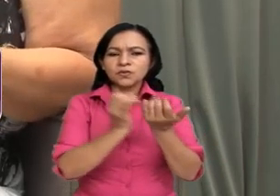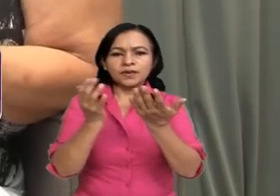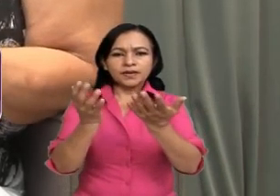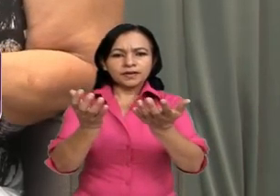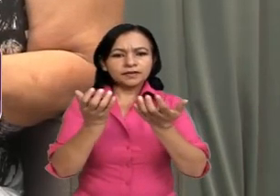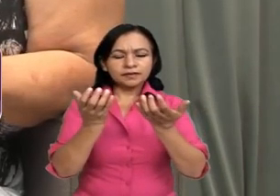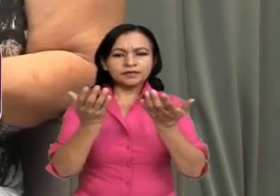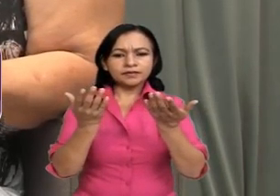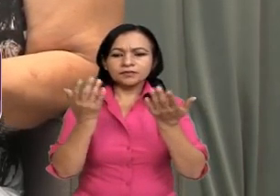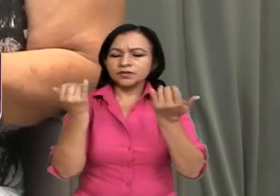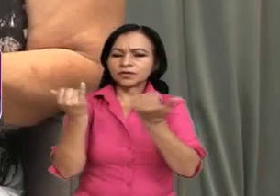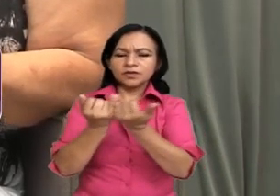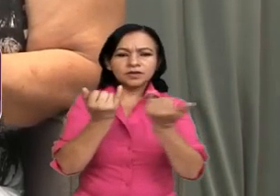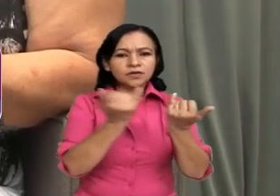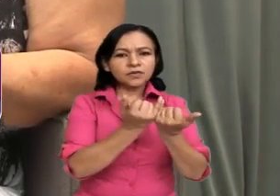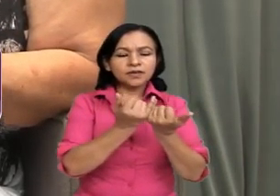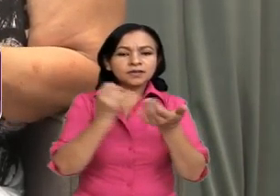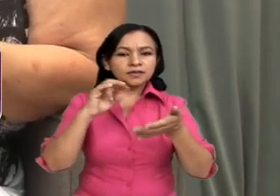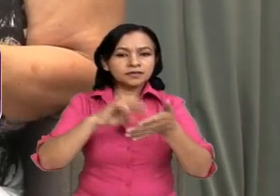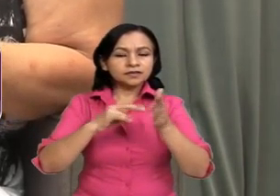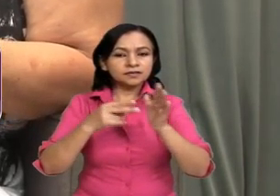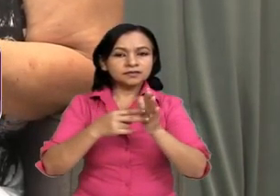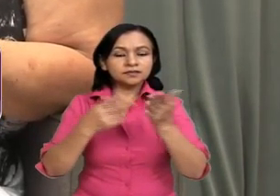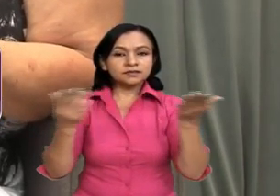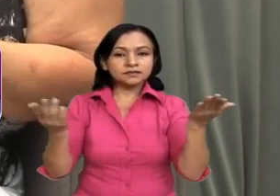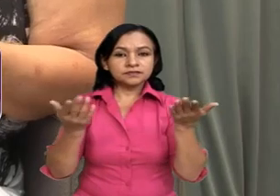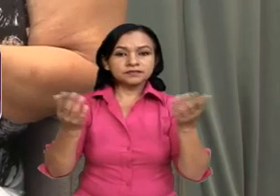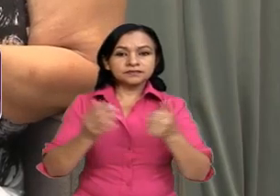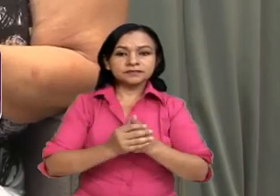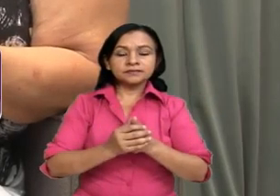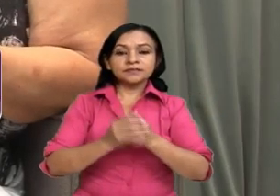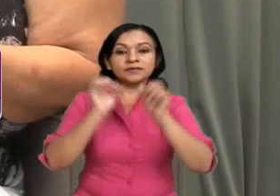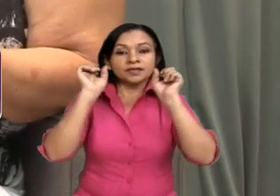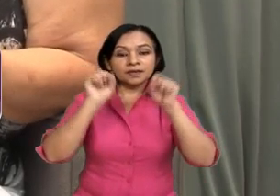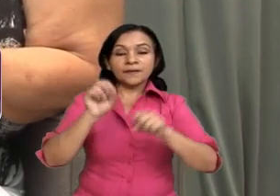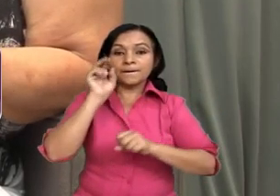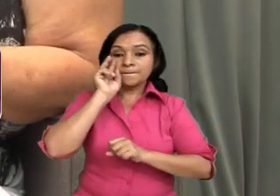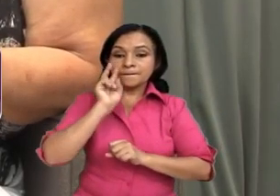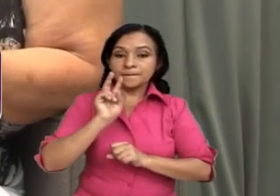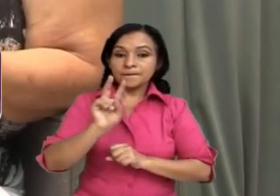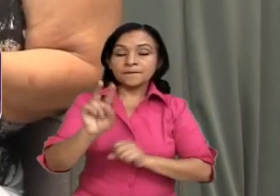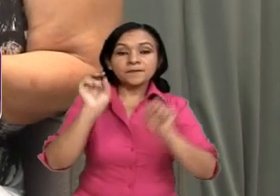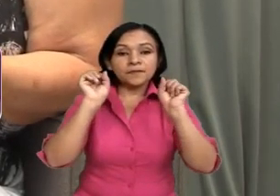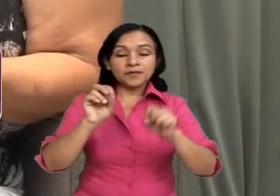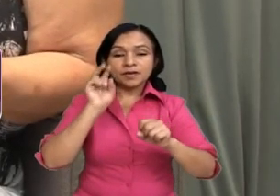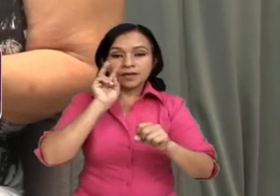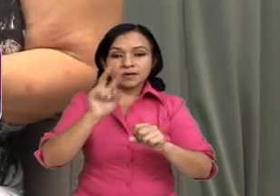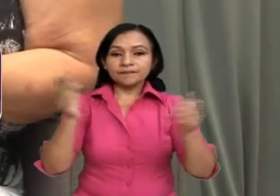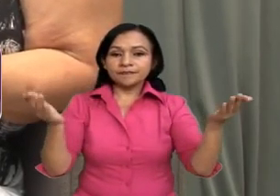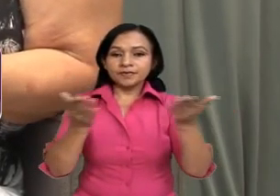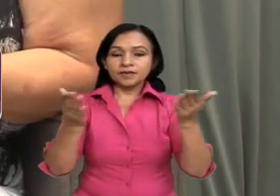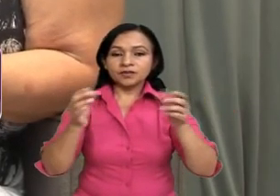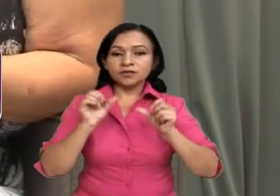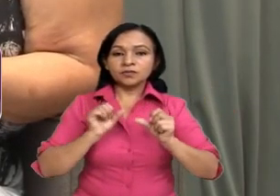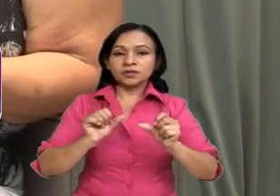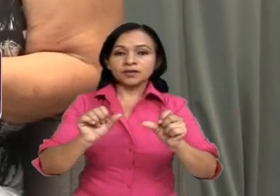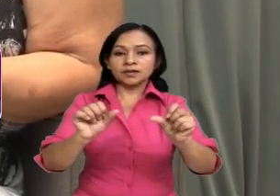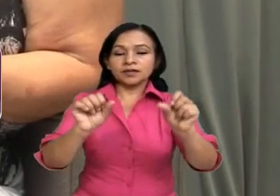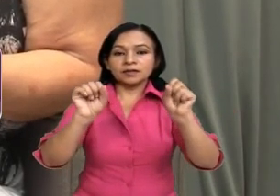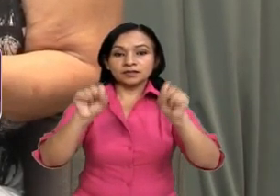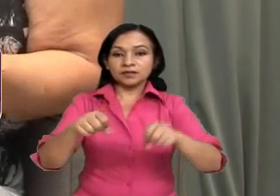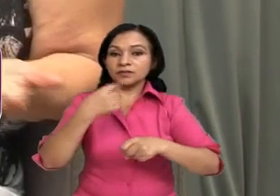caminar de igual manera. Esa reconstrucción la podemos ver, cómo hemos avanzado. Te puedo